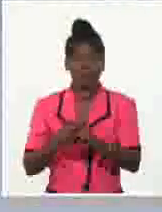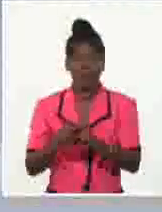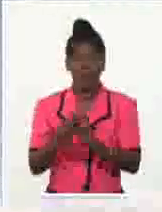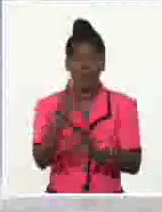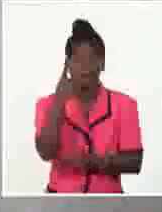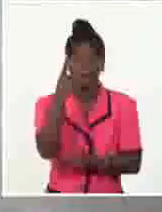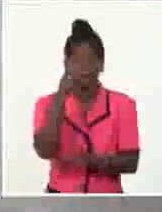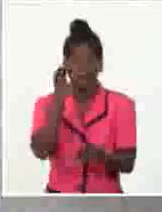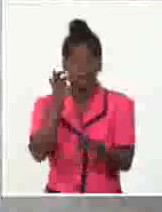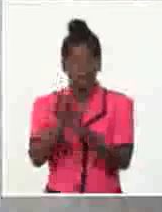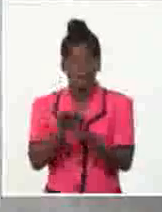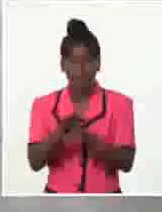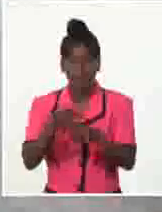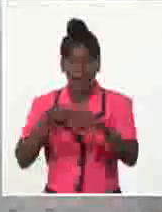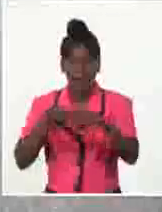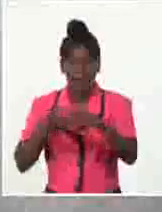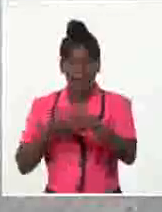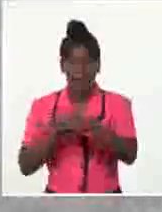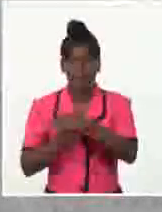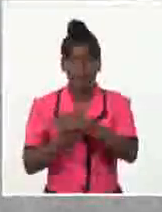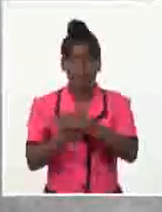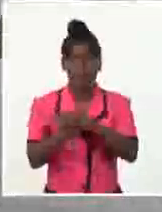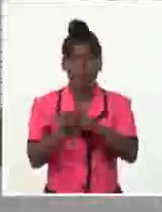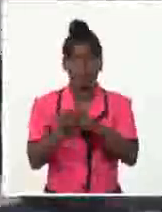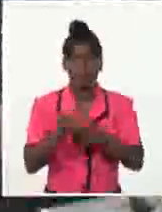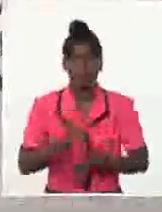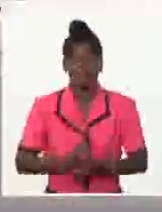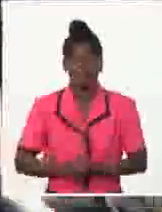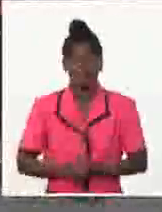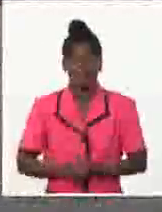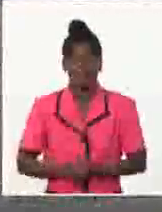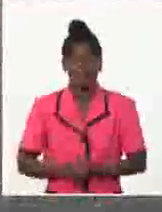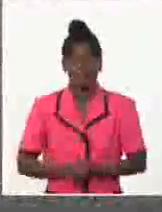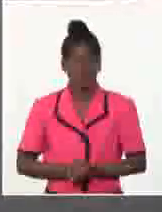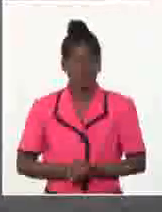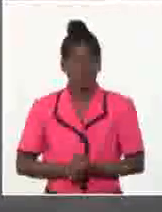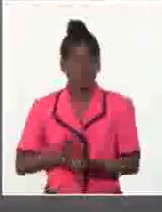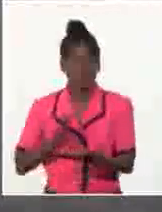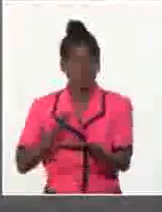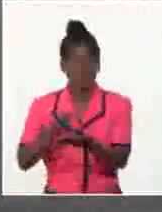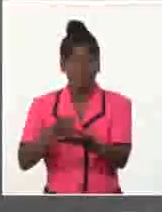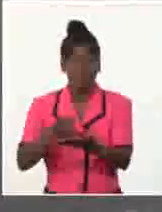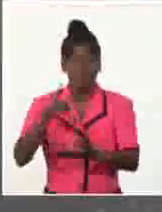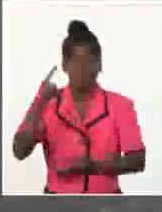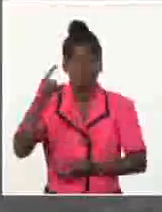bandera en Santiago de Cuba y así ha estado transitado. Estamos en Cajocón a la espera que